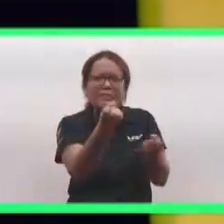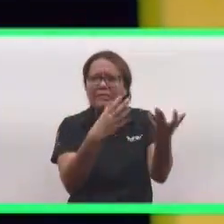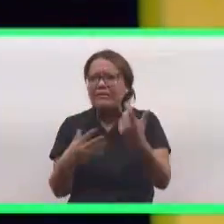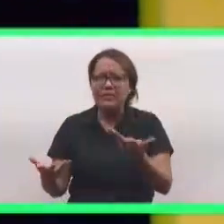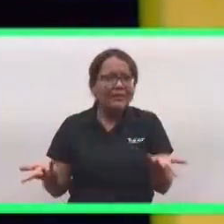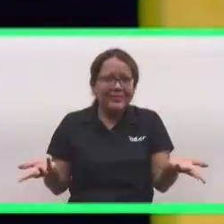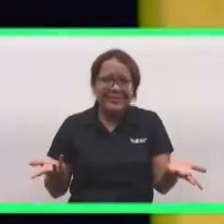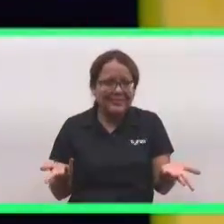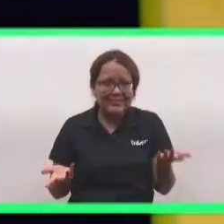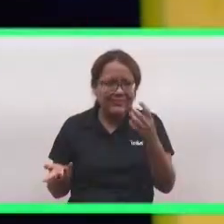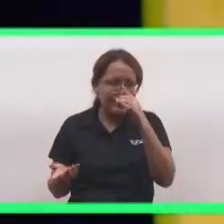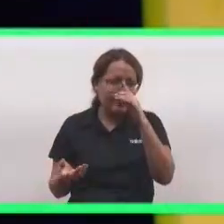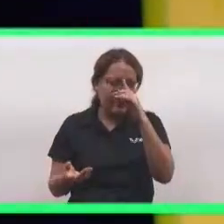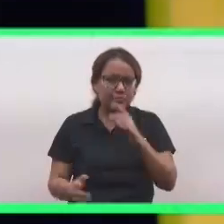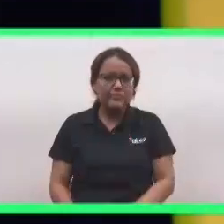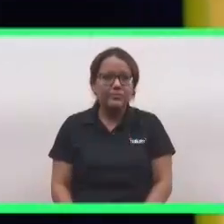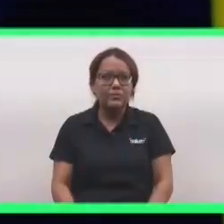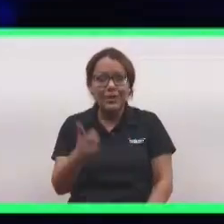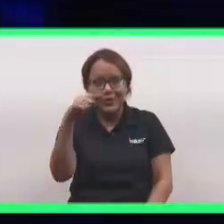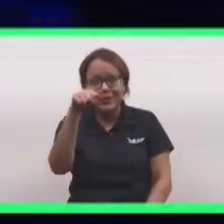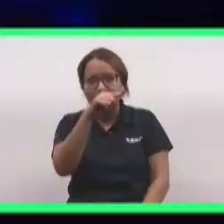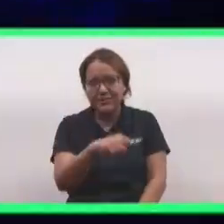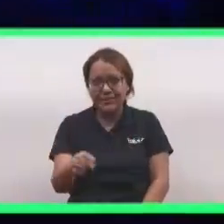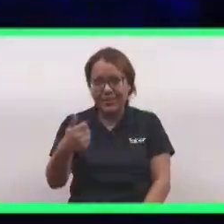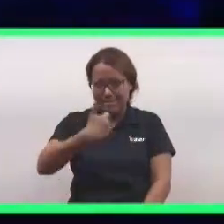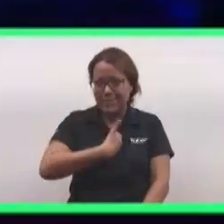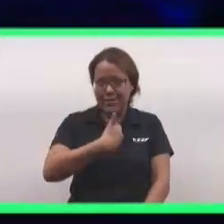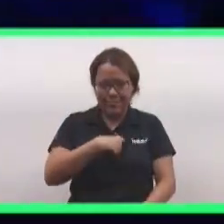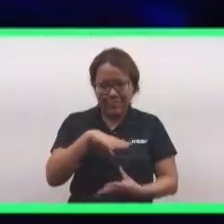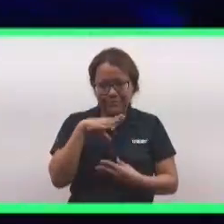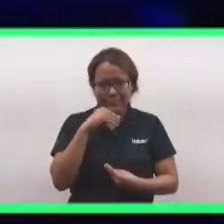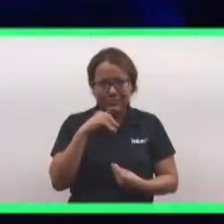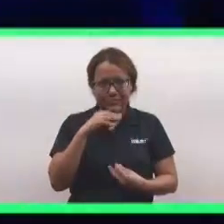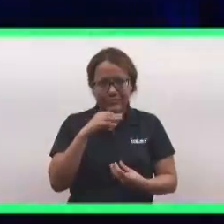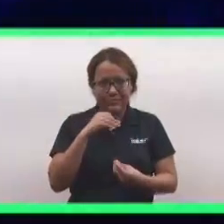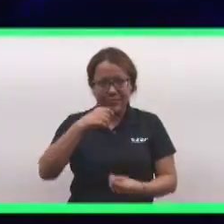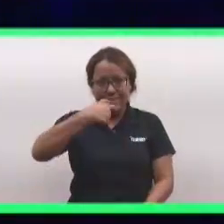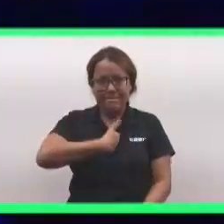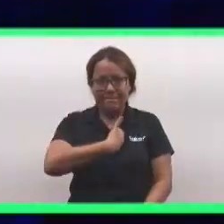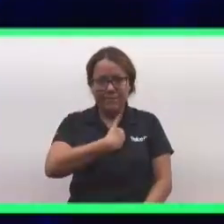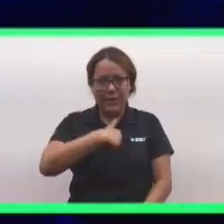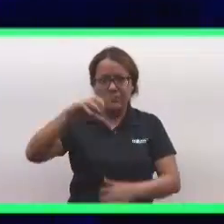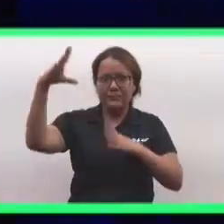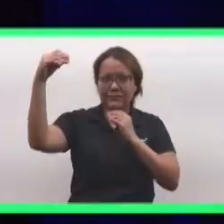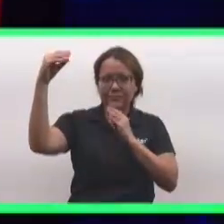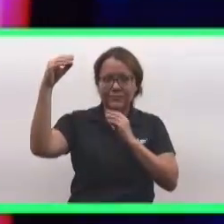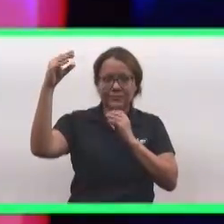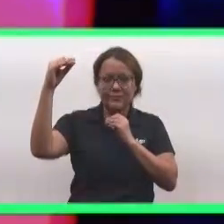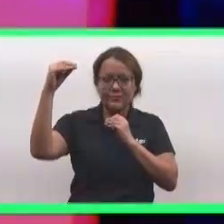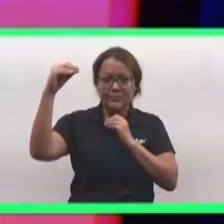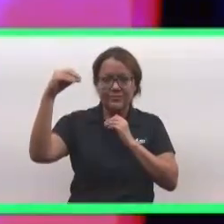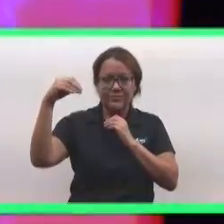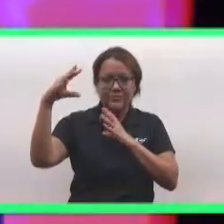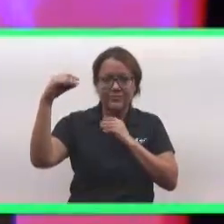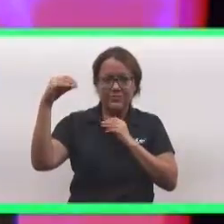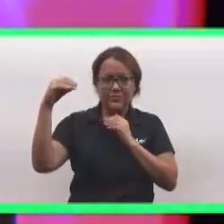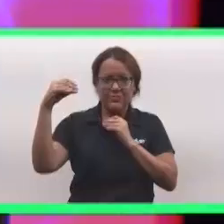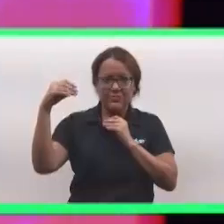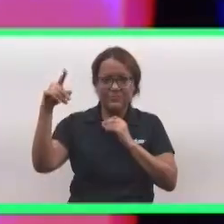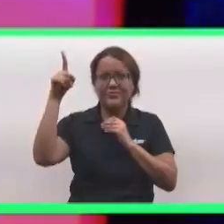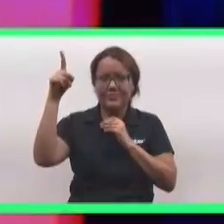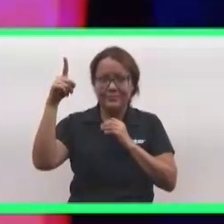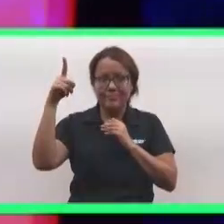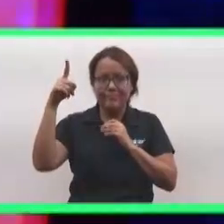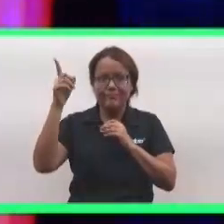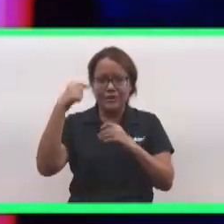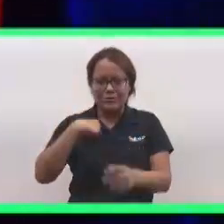¿Con quién vas a hablar? Habla contigo mismo. Habla con Dios, que es el punto final de mi prédica el día de hoy.